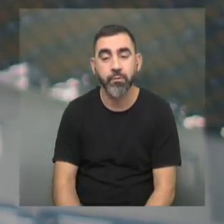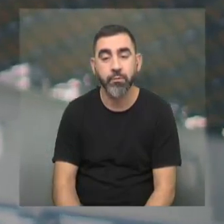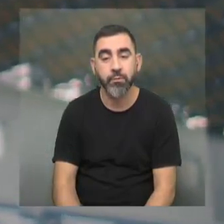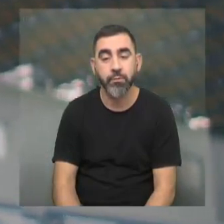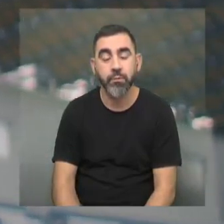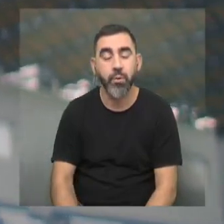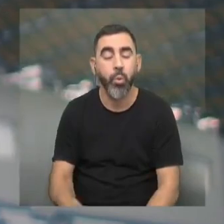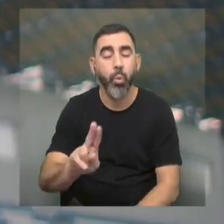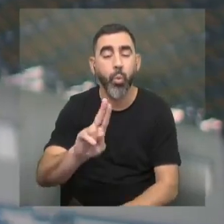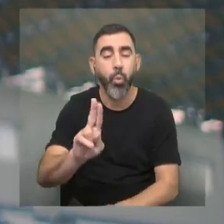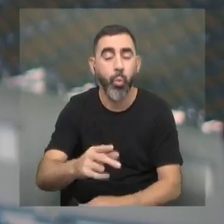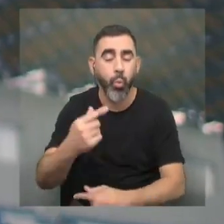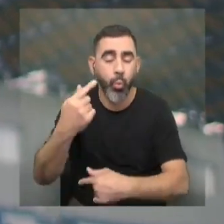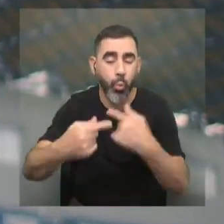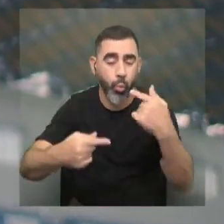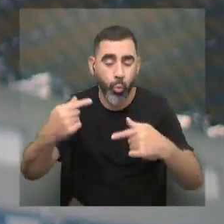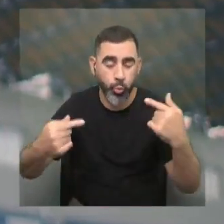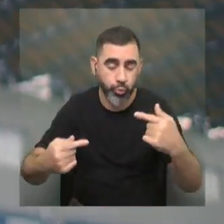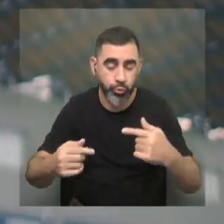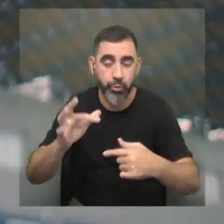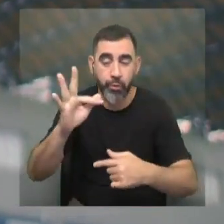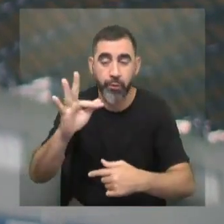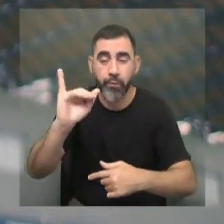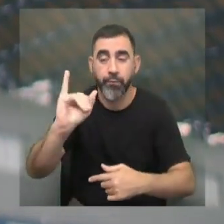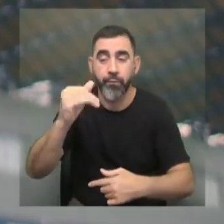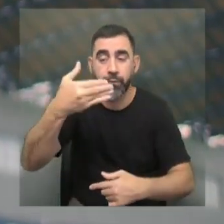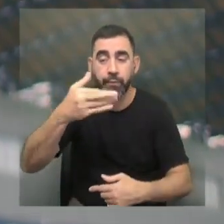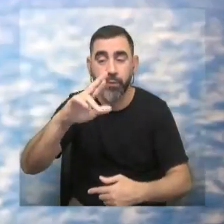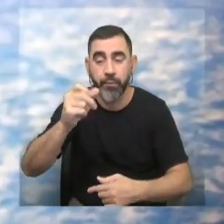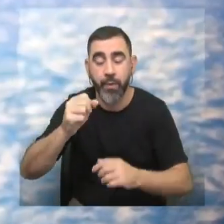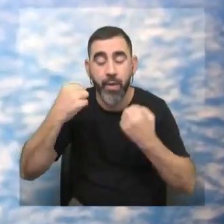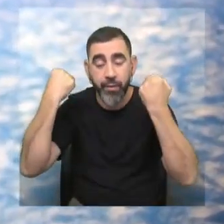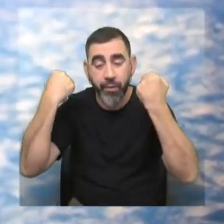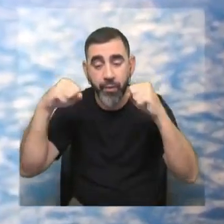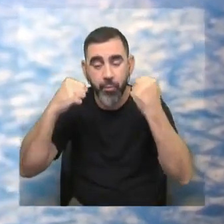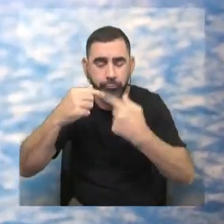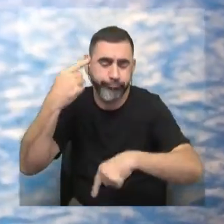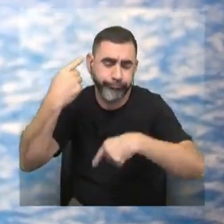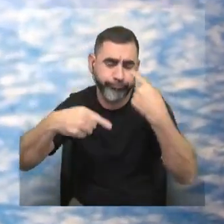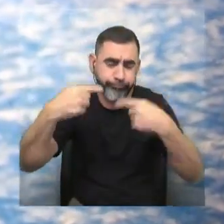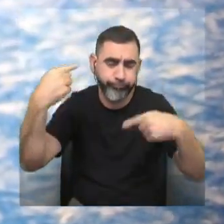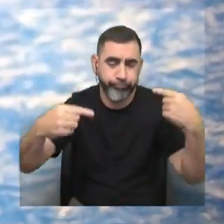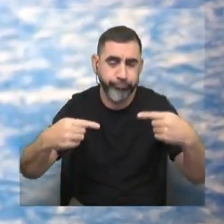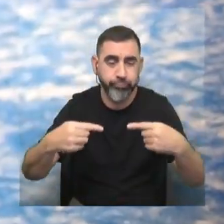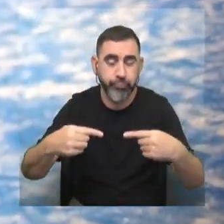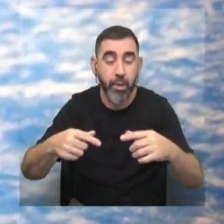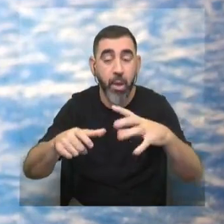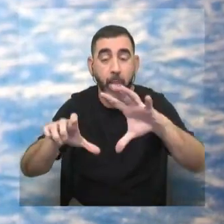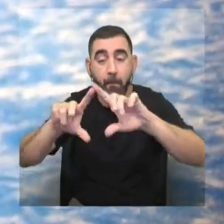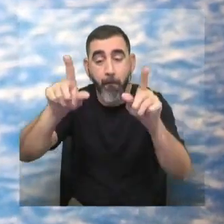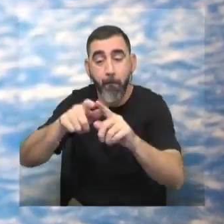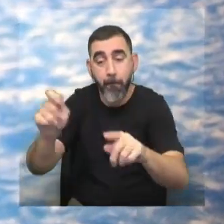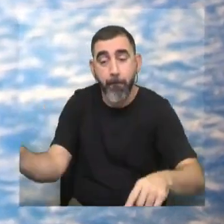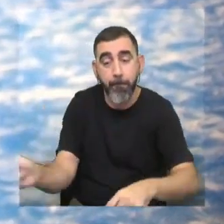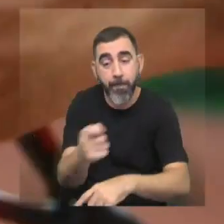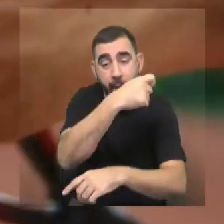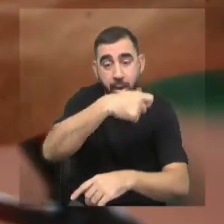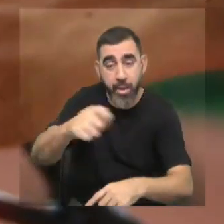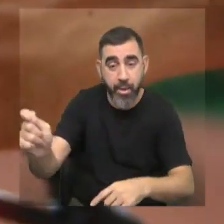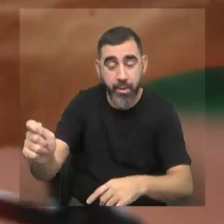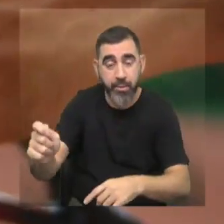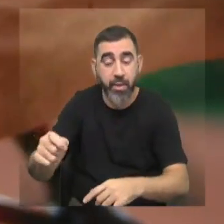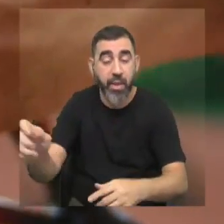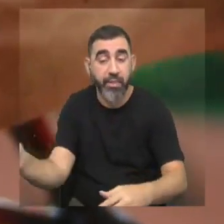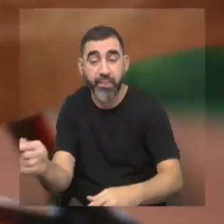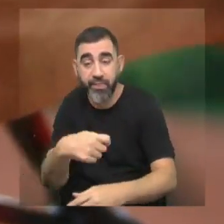Uso de la fibra de carbono en el deporte. Y varios, las paletas de pádel, las